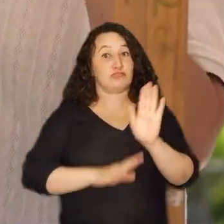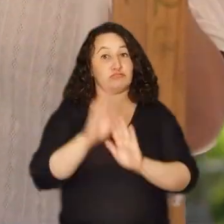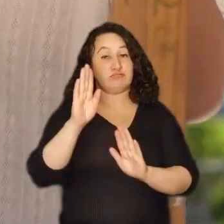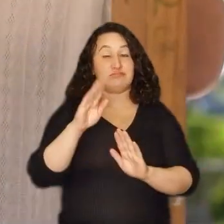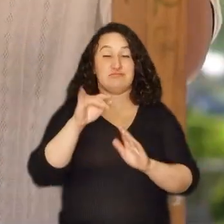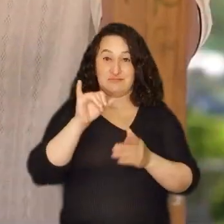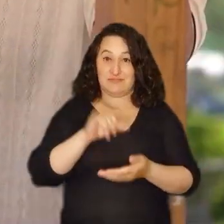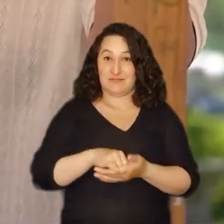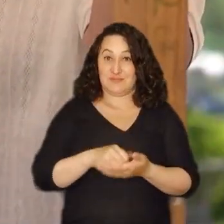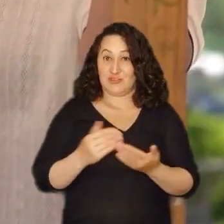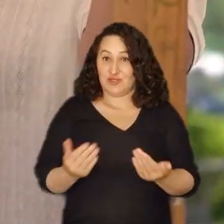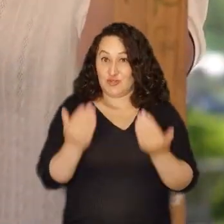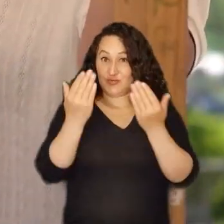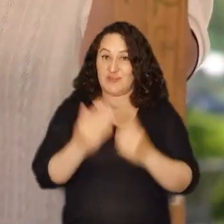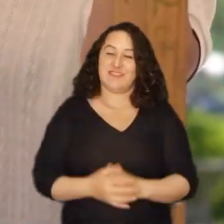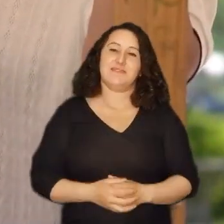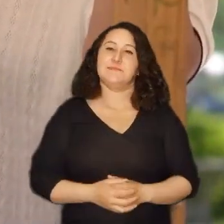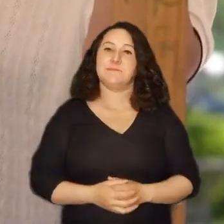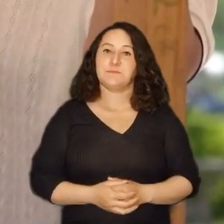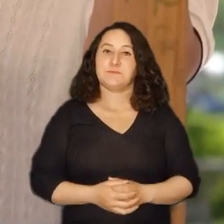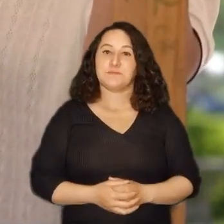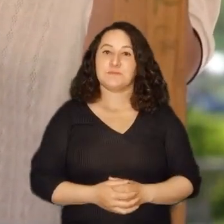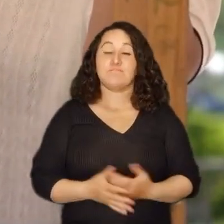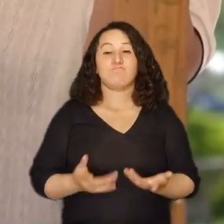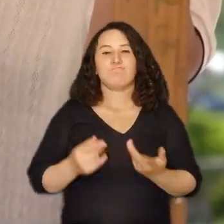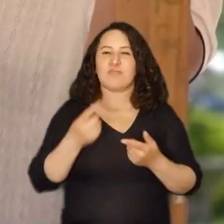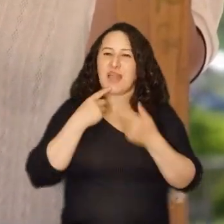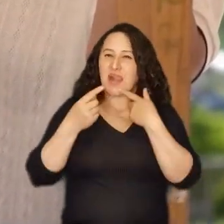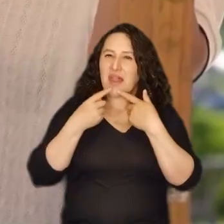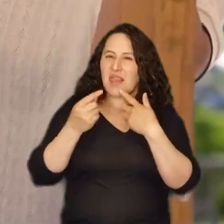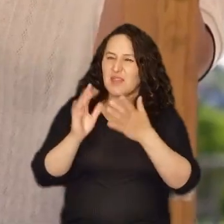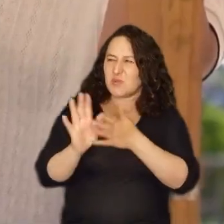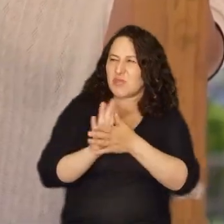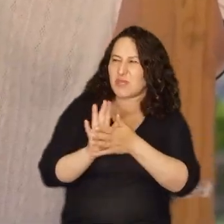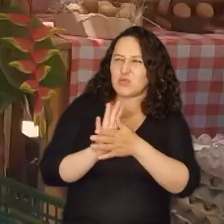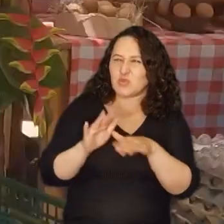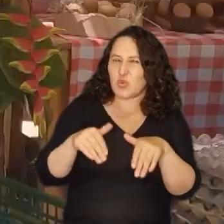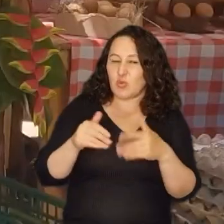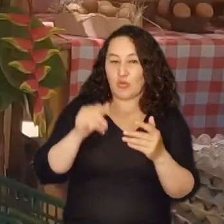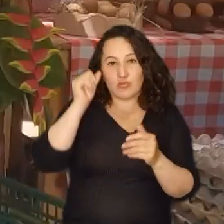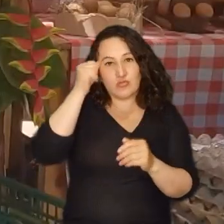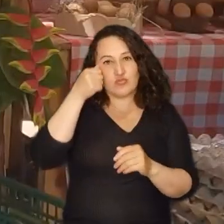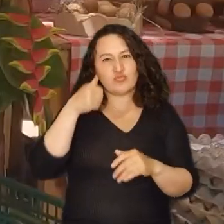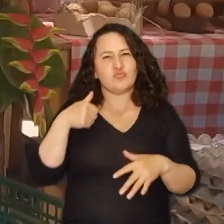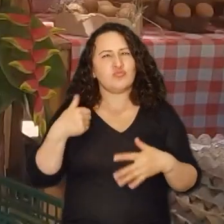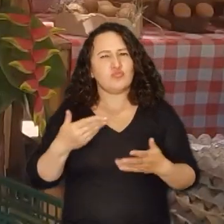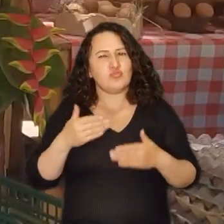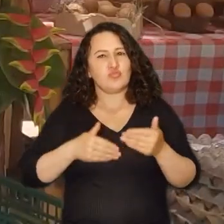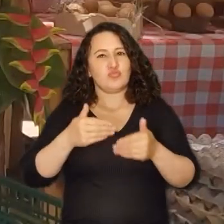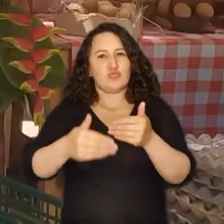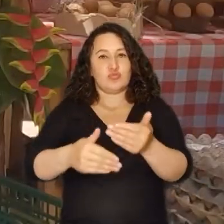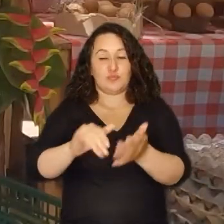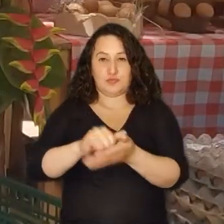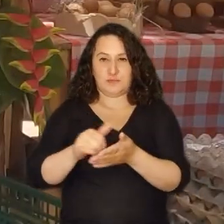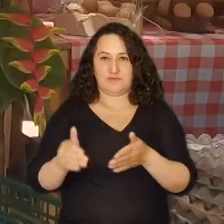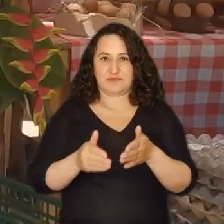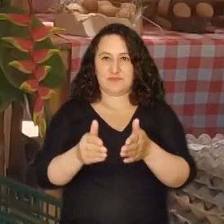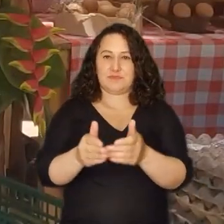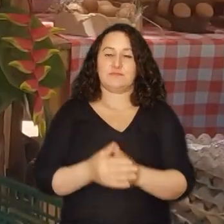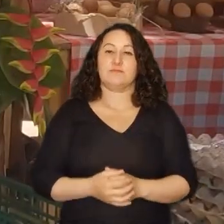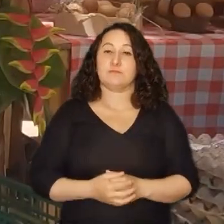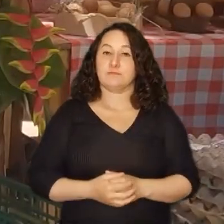más lejos porque solo vale la pena. Hablemos un poquito de eso, cuéntenos cómo ha sido todo ese, recuérdanos un poco cómo ha sido otra vez ese pequeño